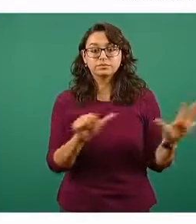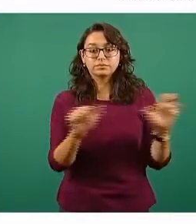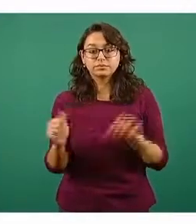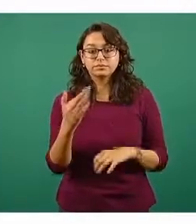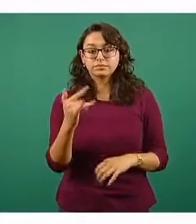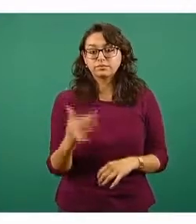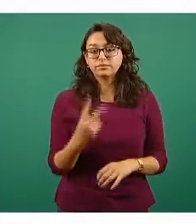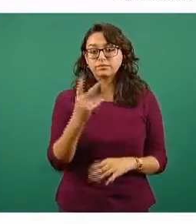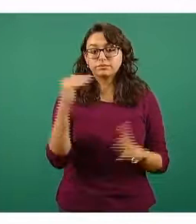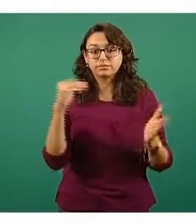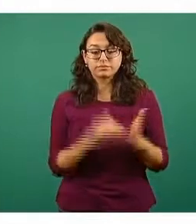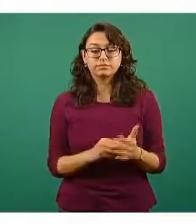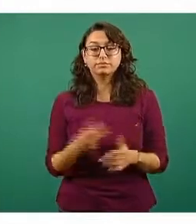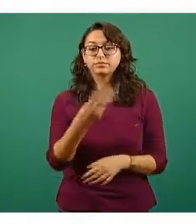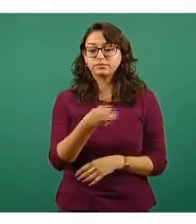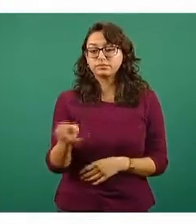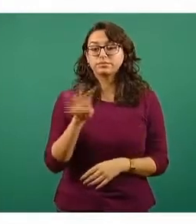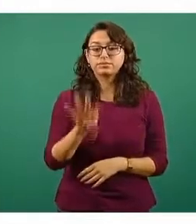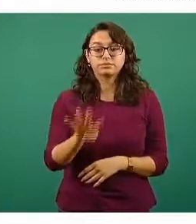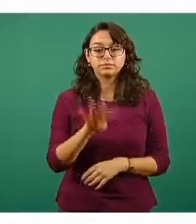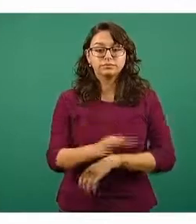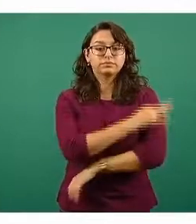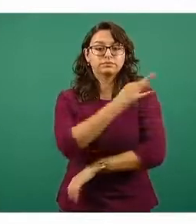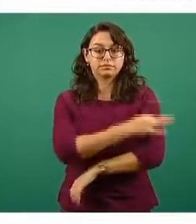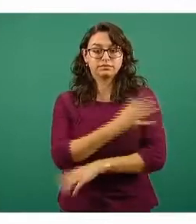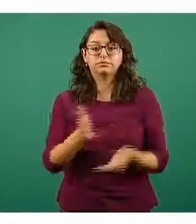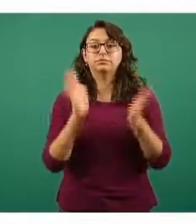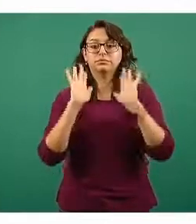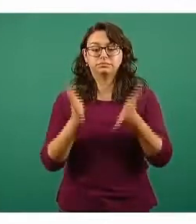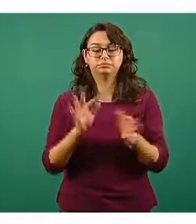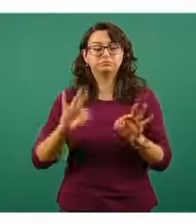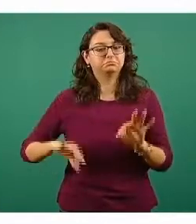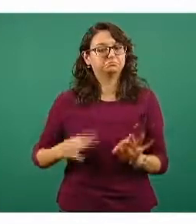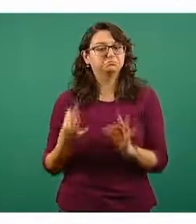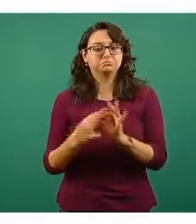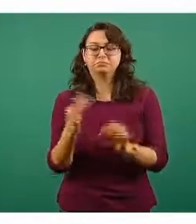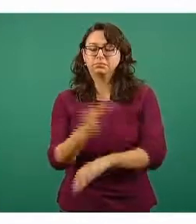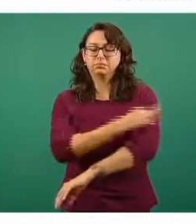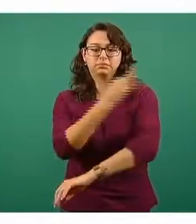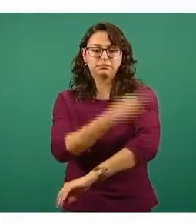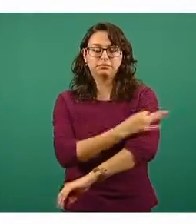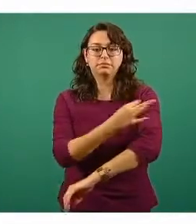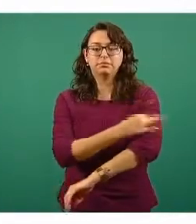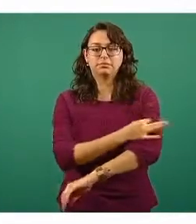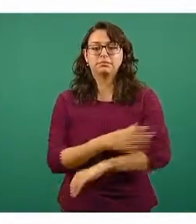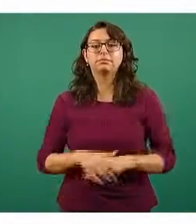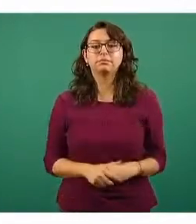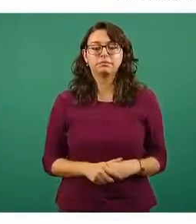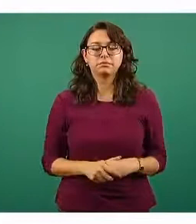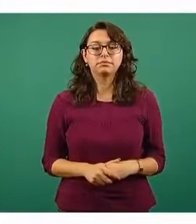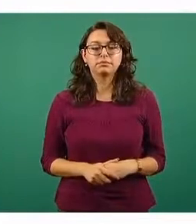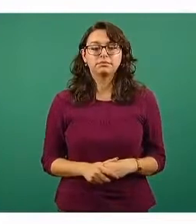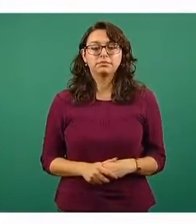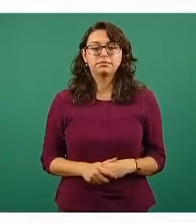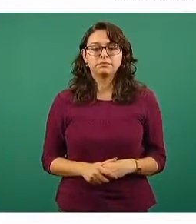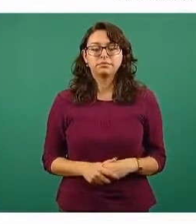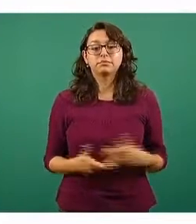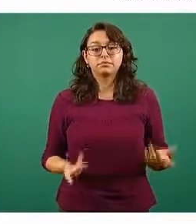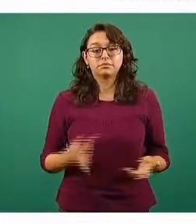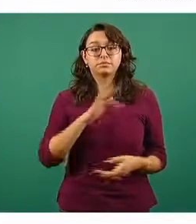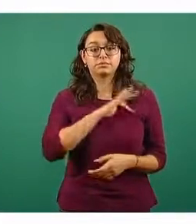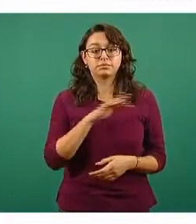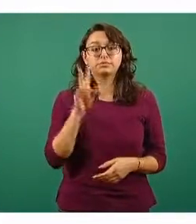652.319 que ya se han puesto, más de 500.000 de vacunas contra COVID-19 en México. Y lo mismo, la gráfica lo que muestra es